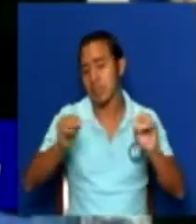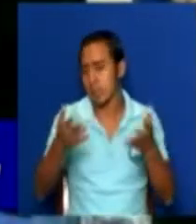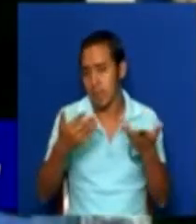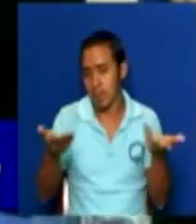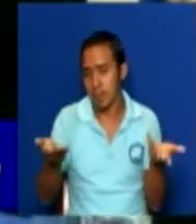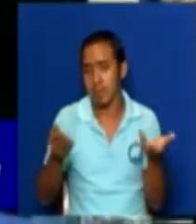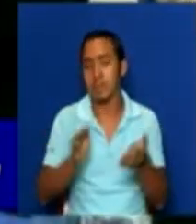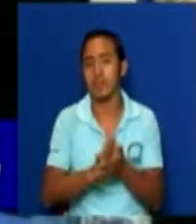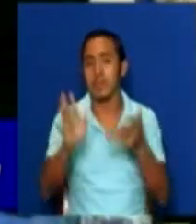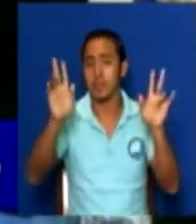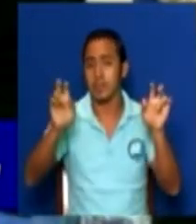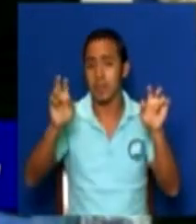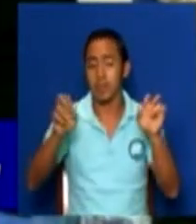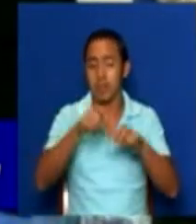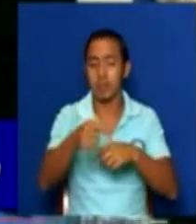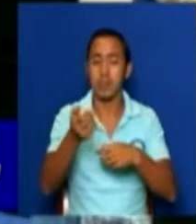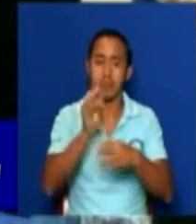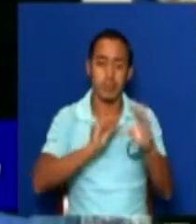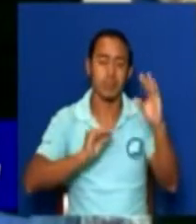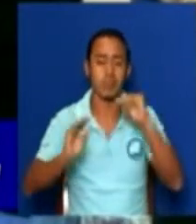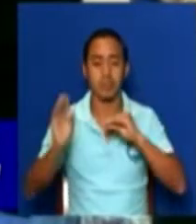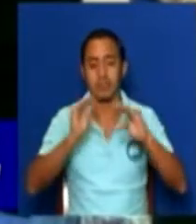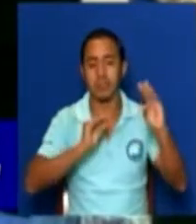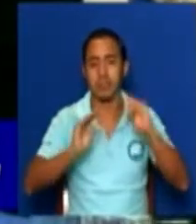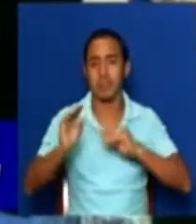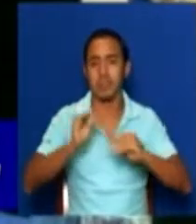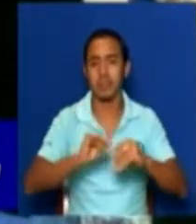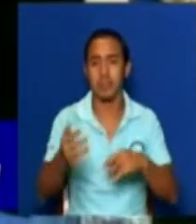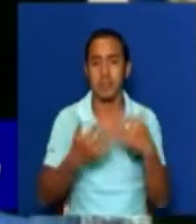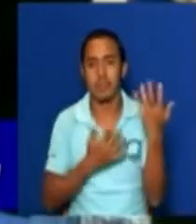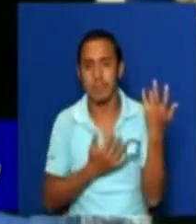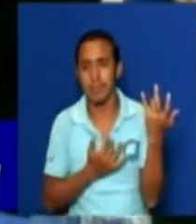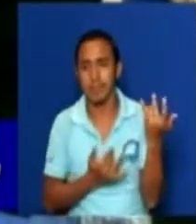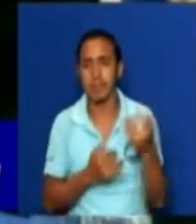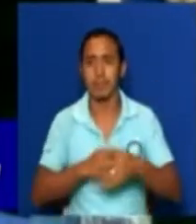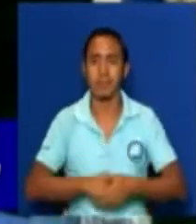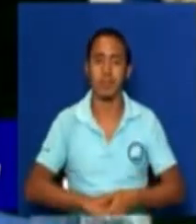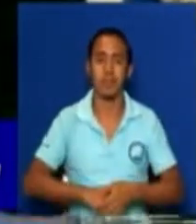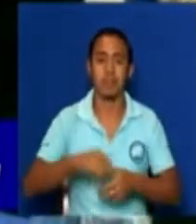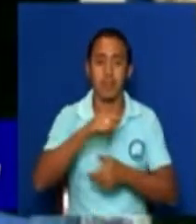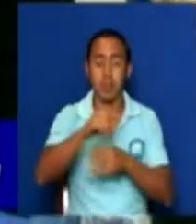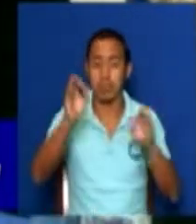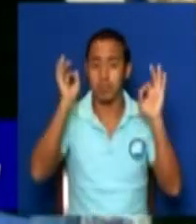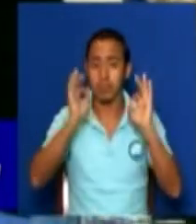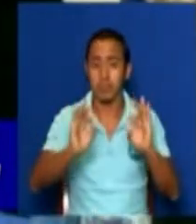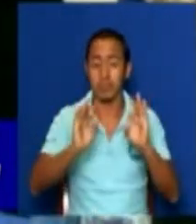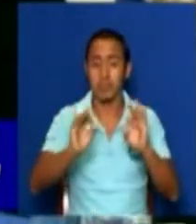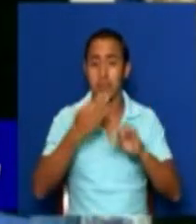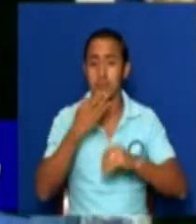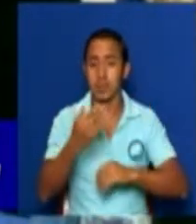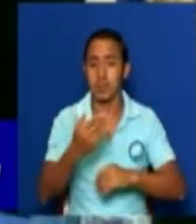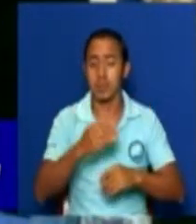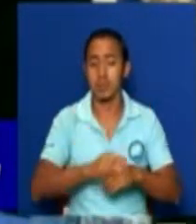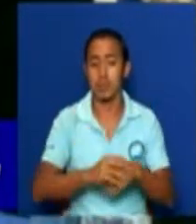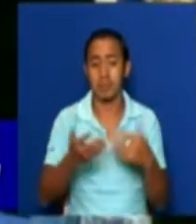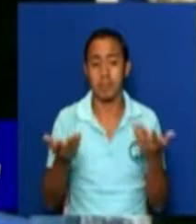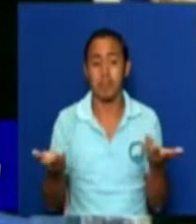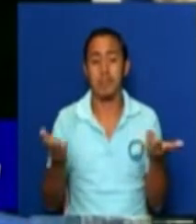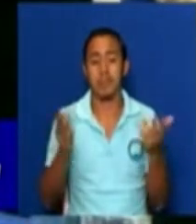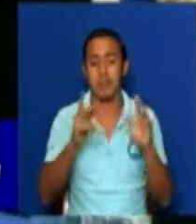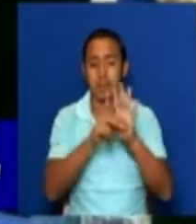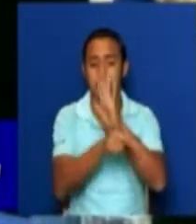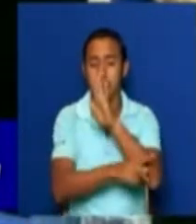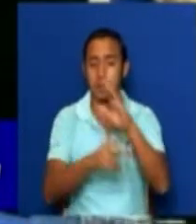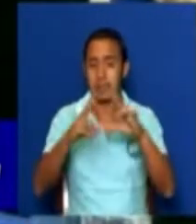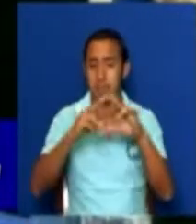Entonces, todos esos temas se están discutiendo y esperamos pues que eso tenga un resultado positivo para el país,